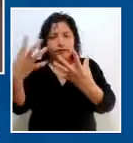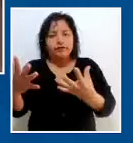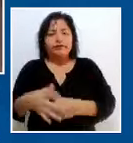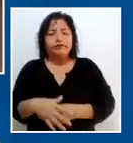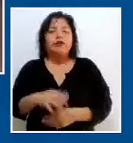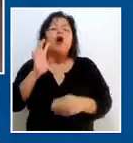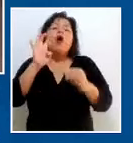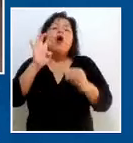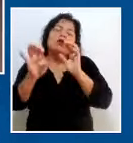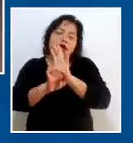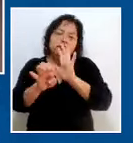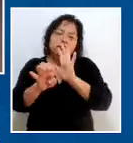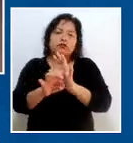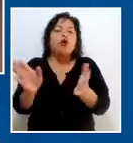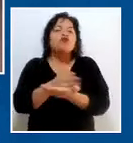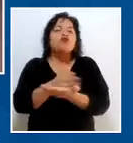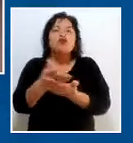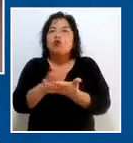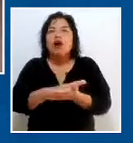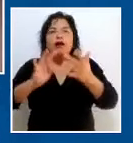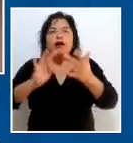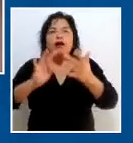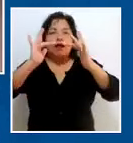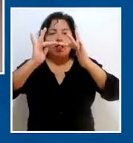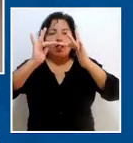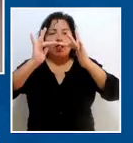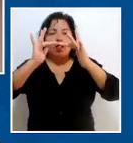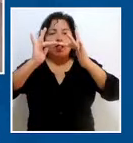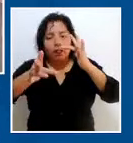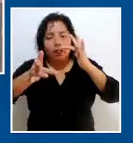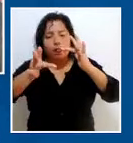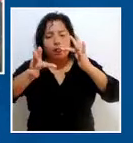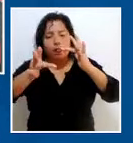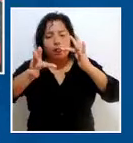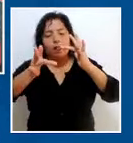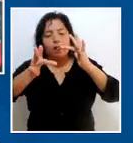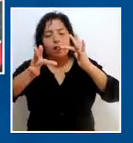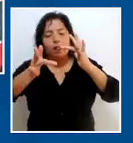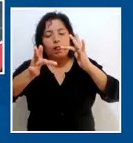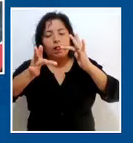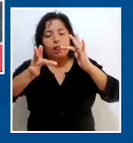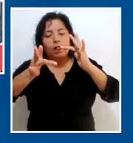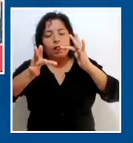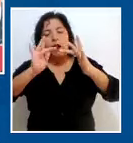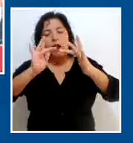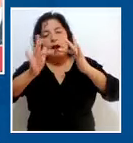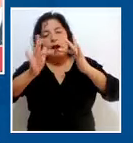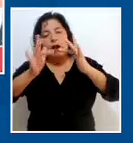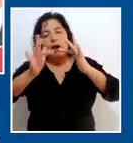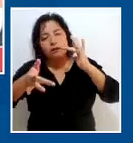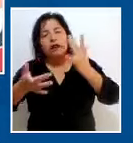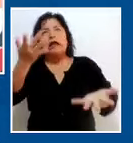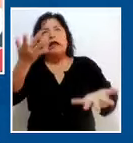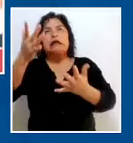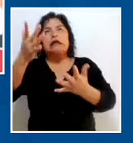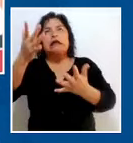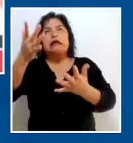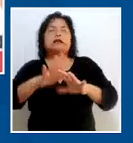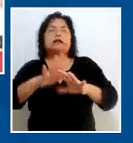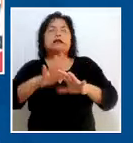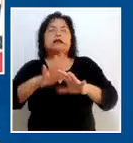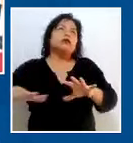se cuenta con el servicio de Internet, ¿no? Por un corte masivo o no se encuentra con el servicio de luz, etcétera, ¿no? Hay